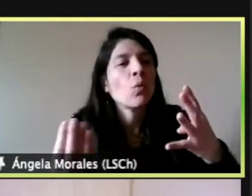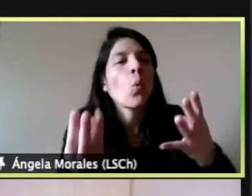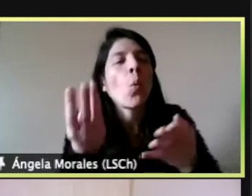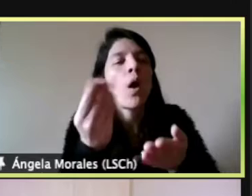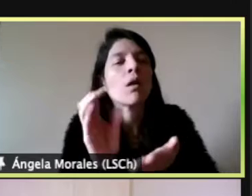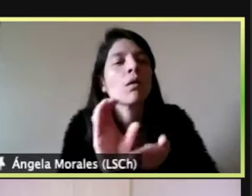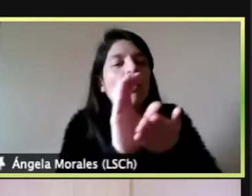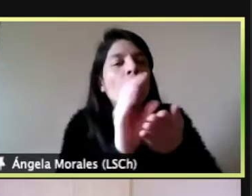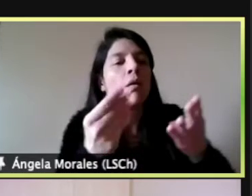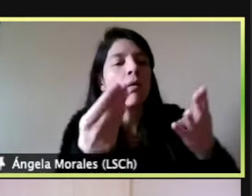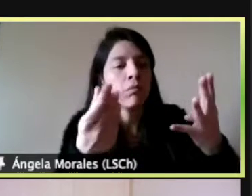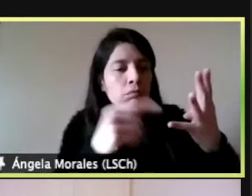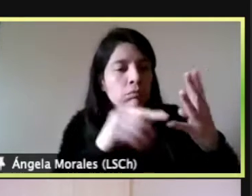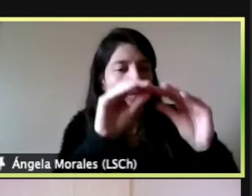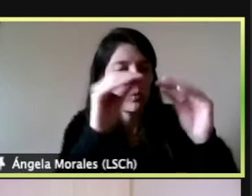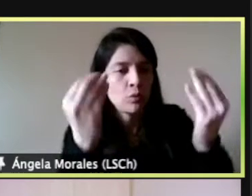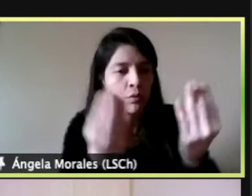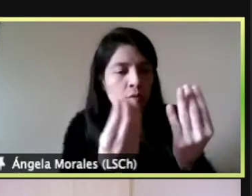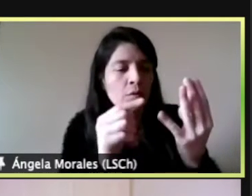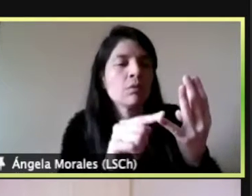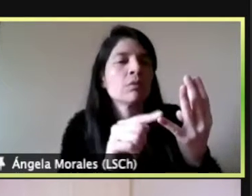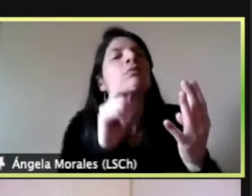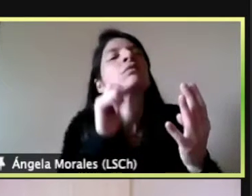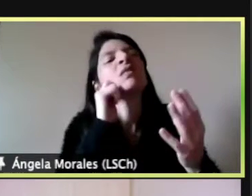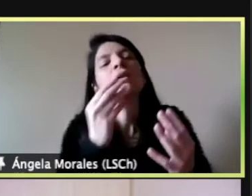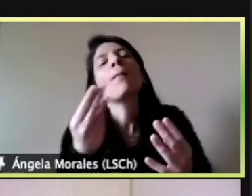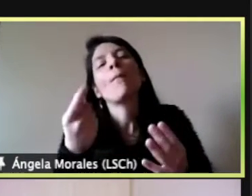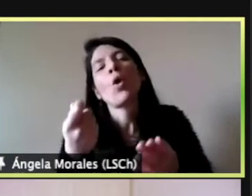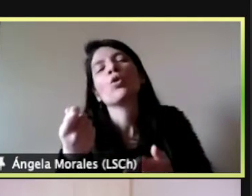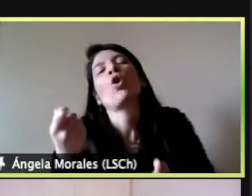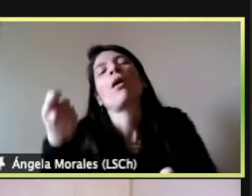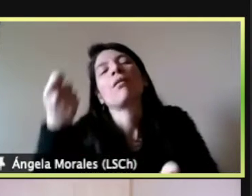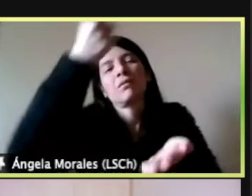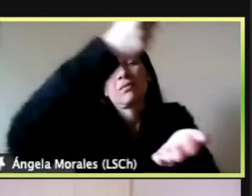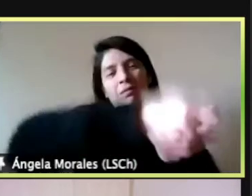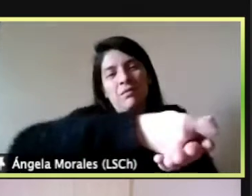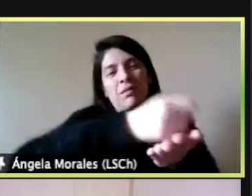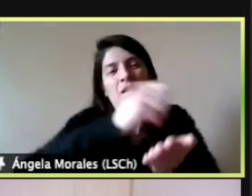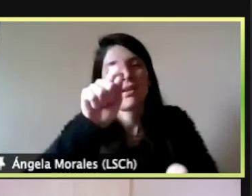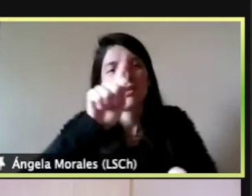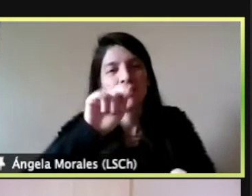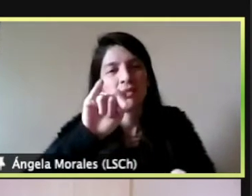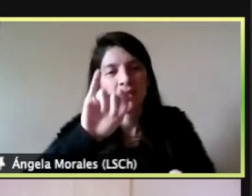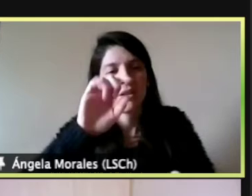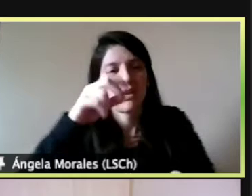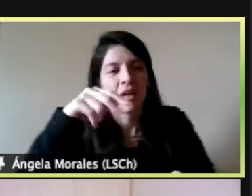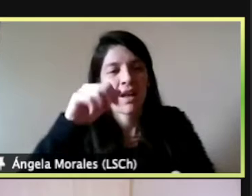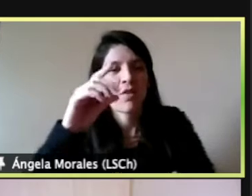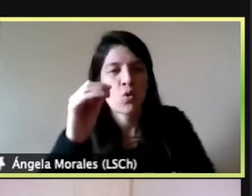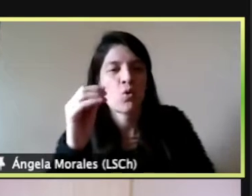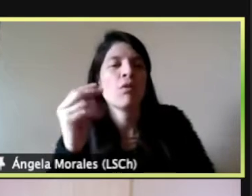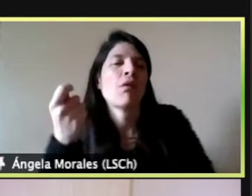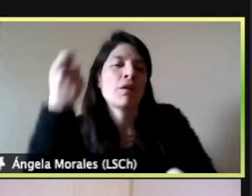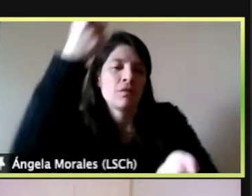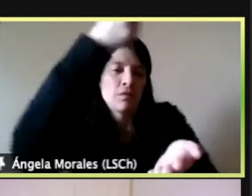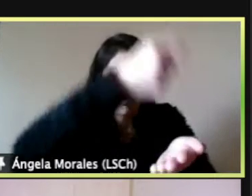total, monto asignado, podría decir, un asignado, el monto real,